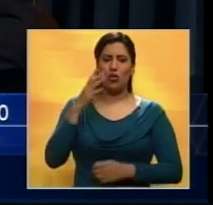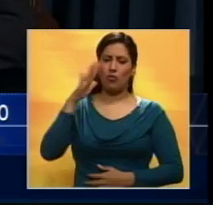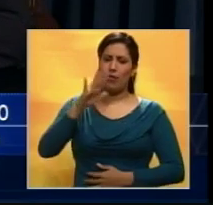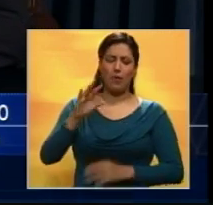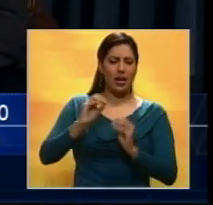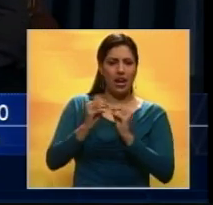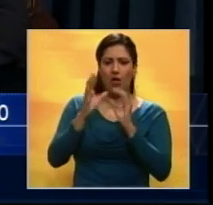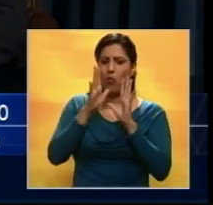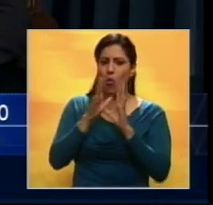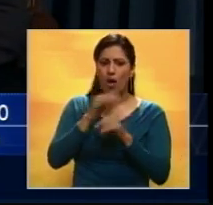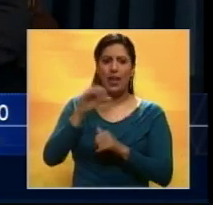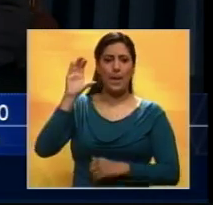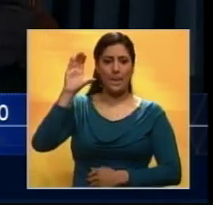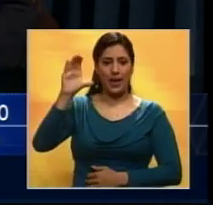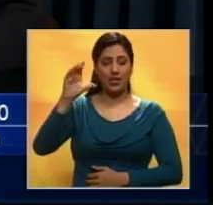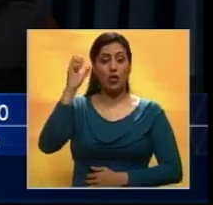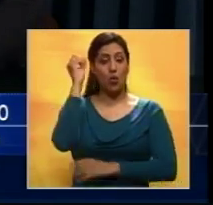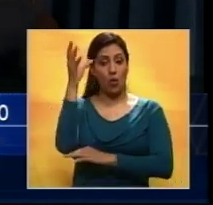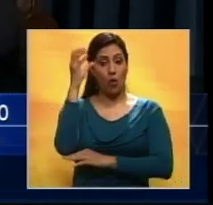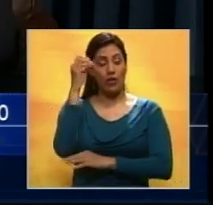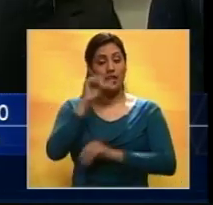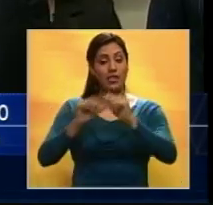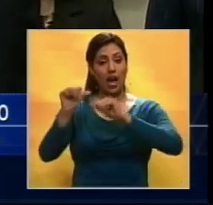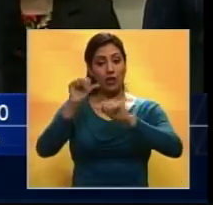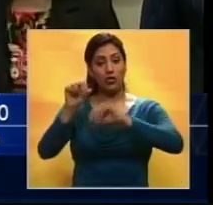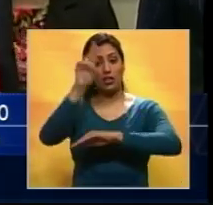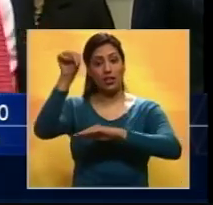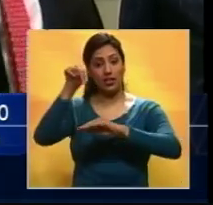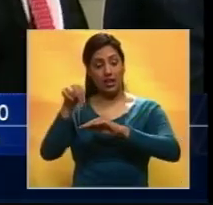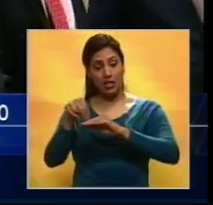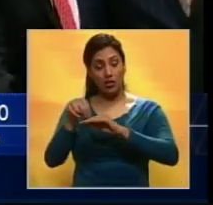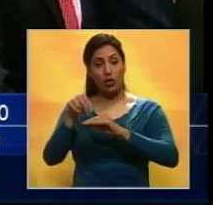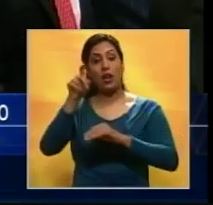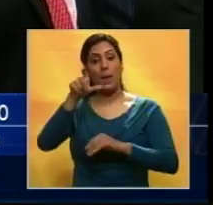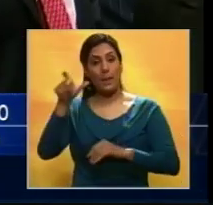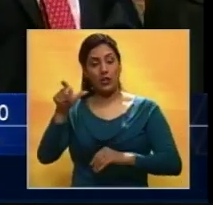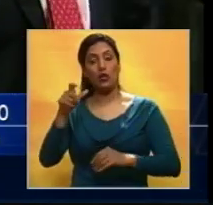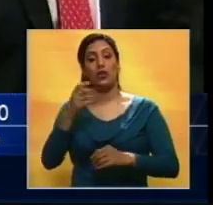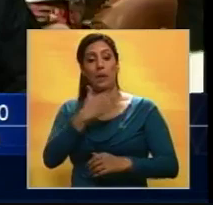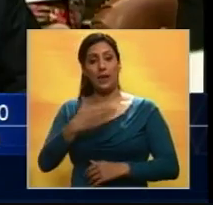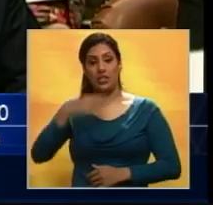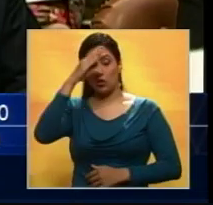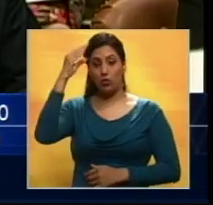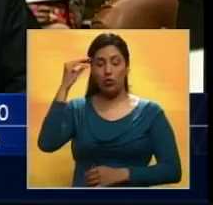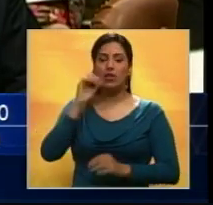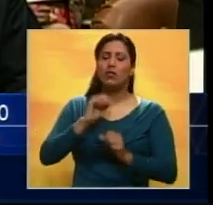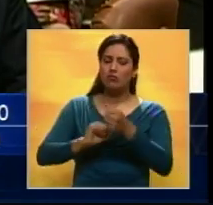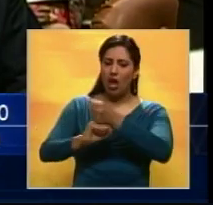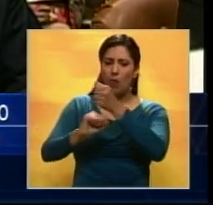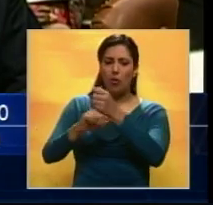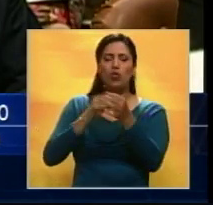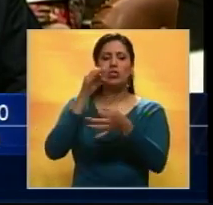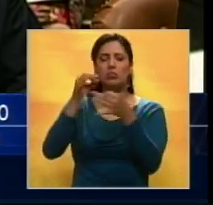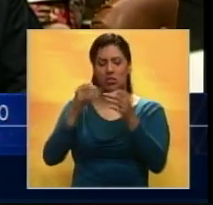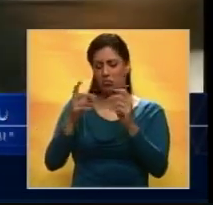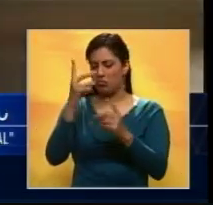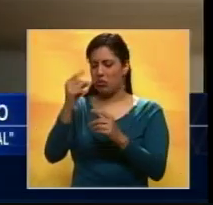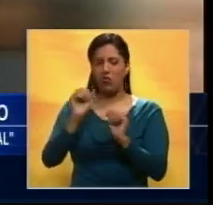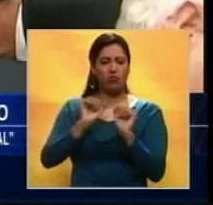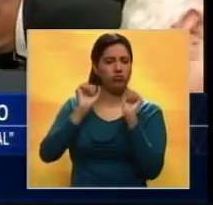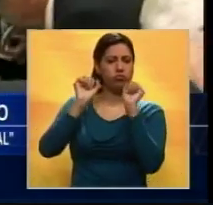juicio, irreparable en el país. En la conferencia de la Asociación Nacional de Alguaciles, el presidente Donald Trump respaldó su decreto